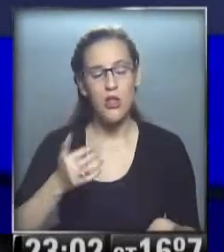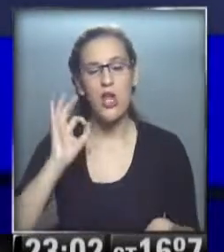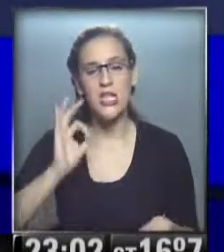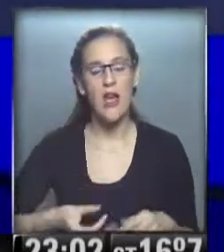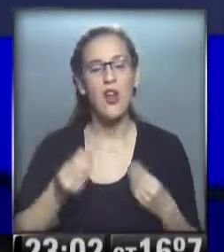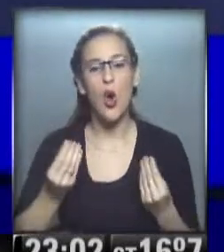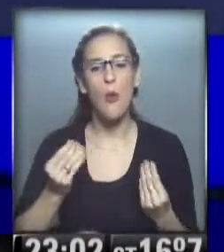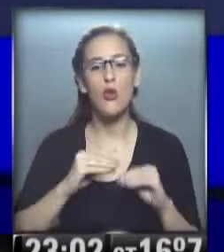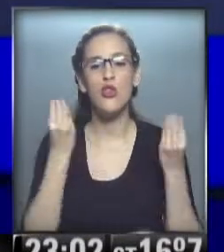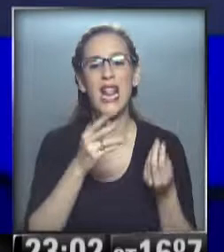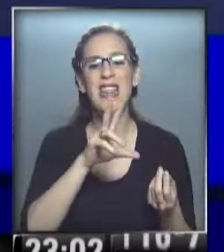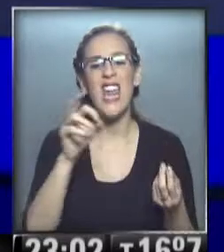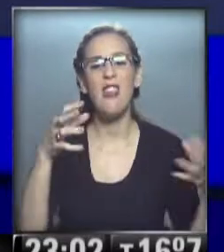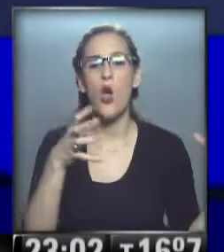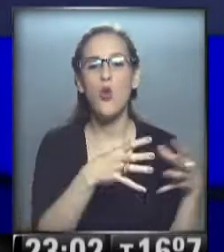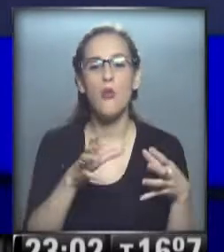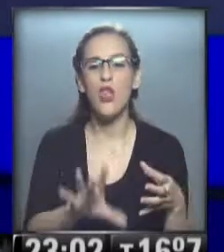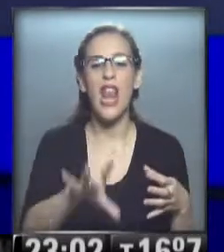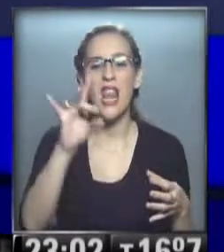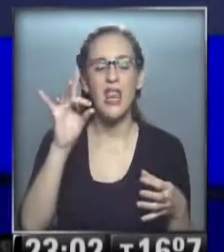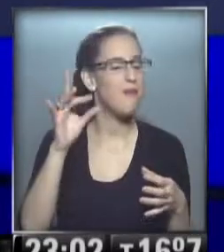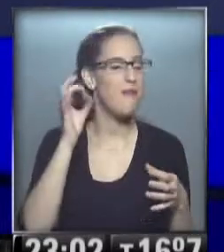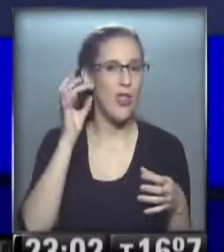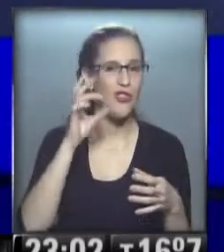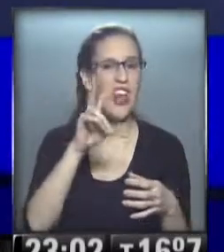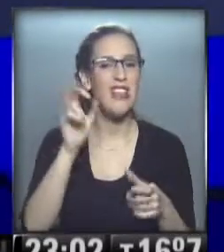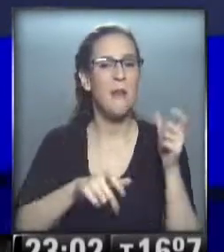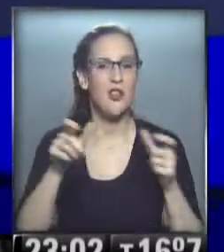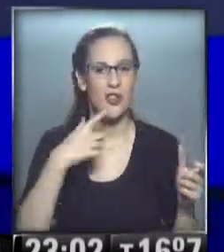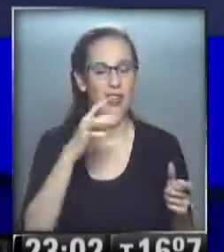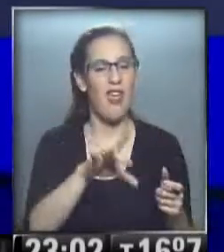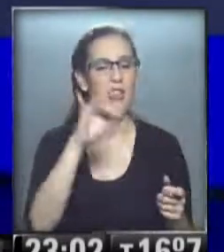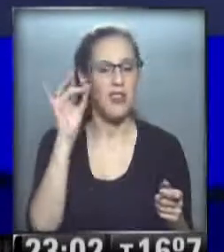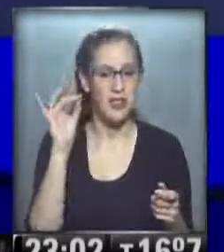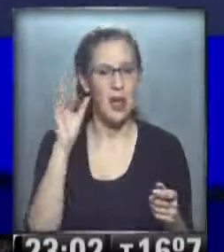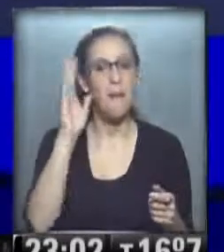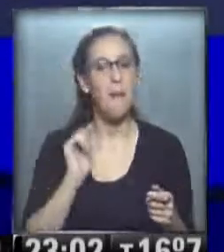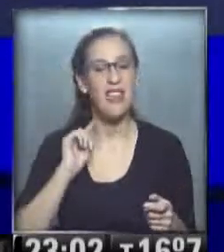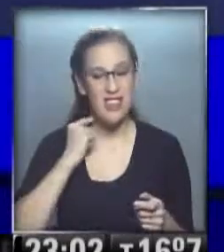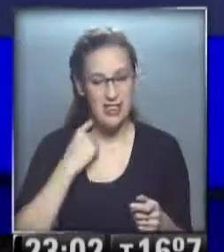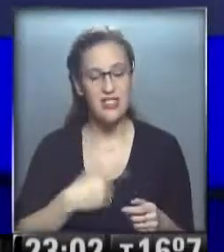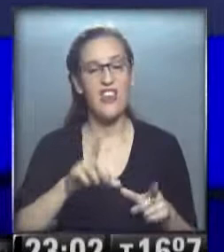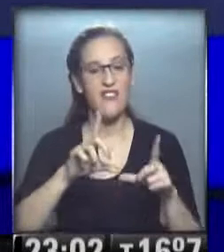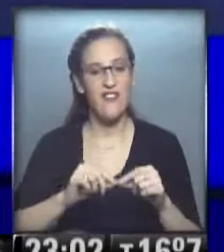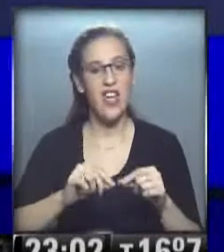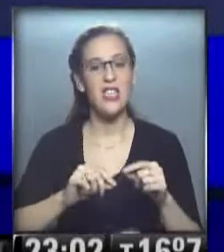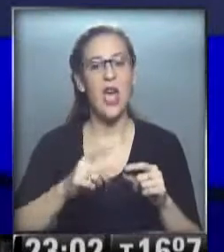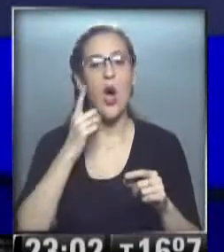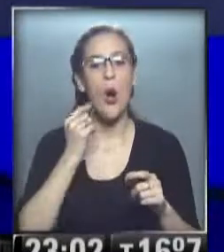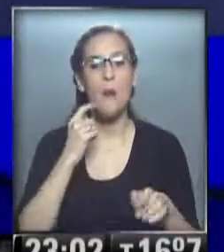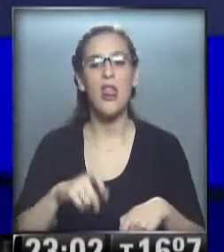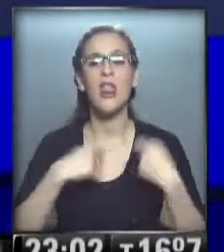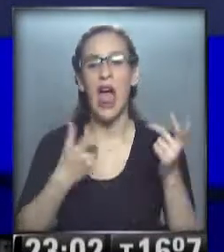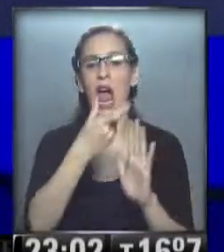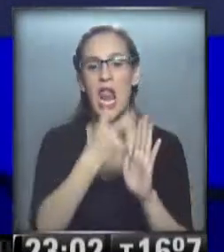al menos los 30 elegidos por Alejandro Sabella. El 13, martes 13, va a ser la fecha para que el entrenador entregue esa lista y en un rato